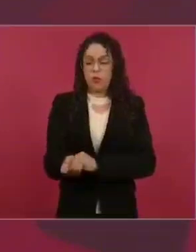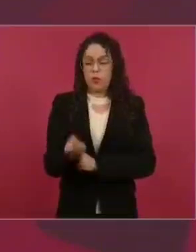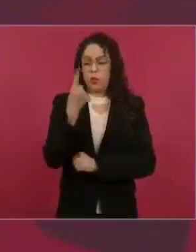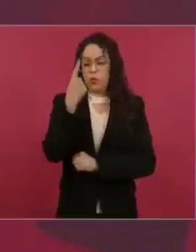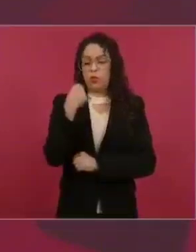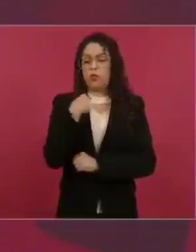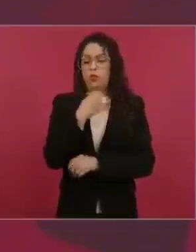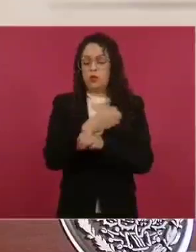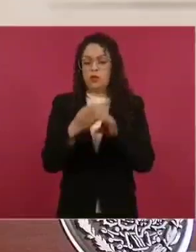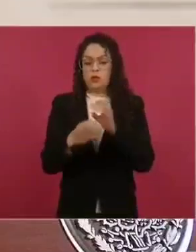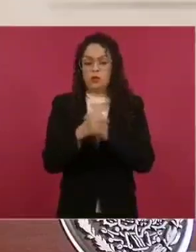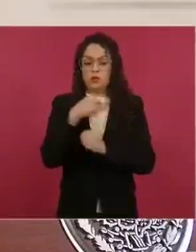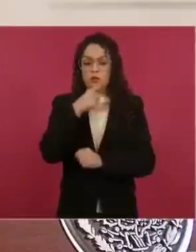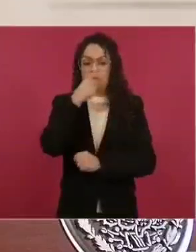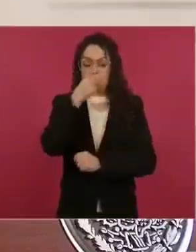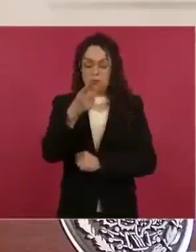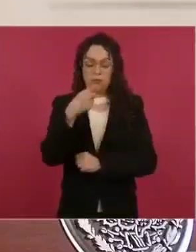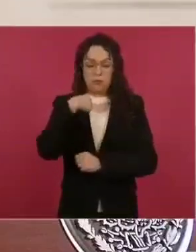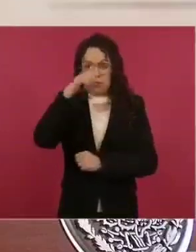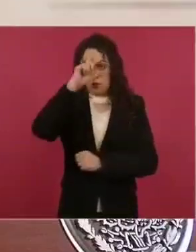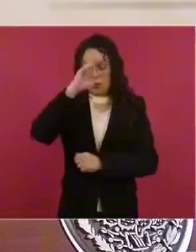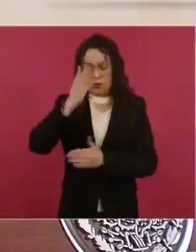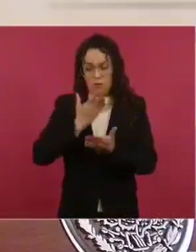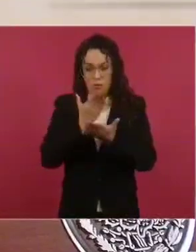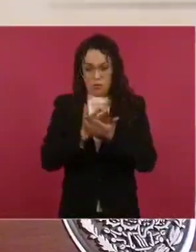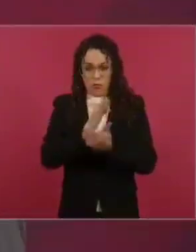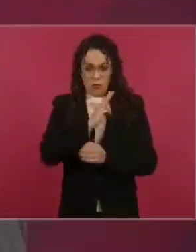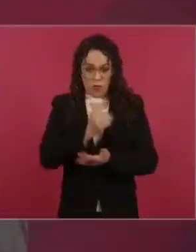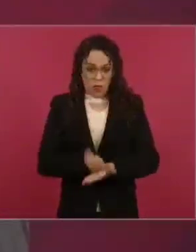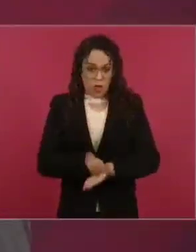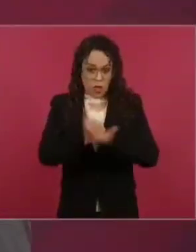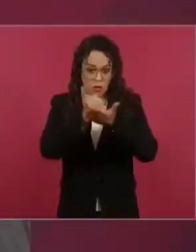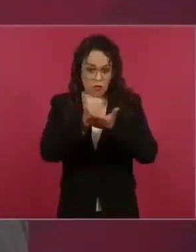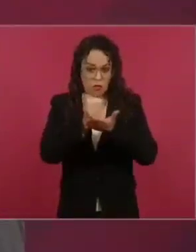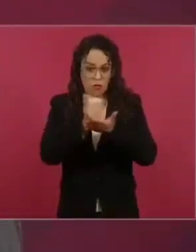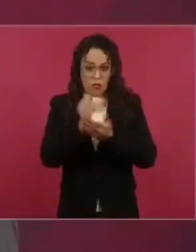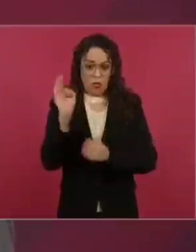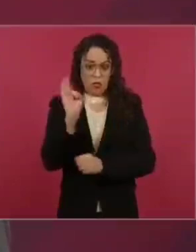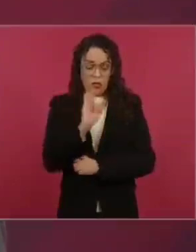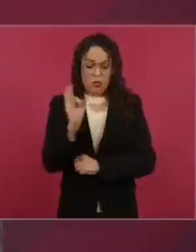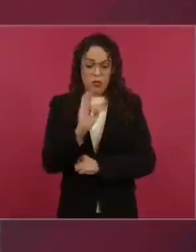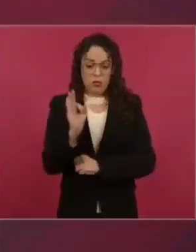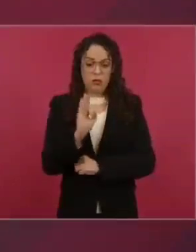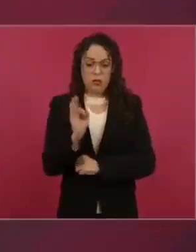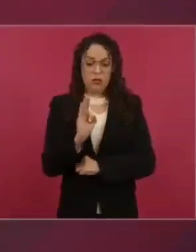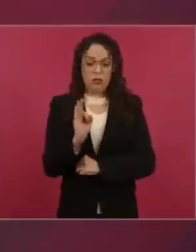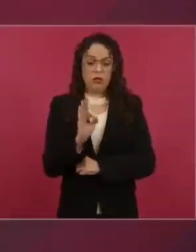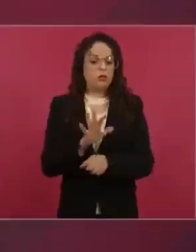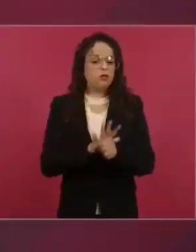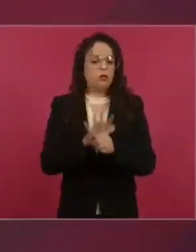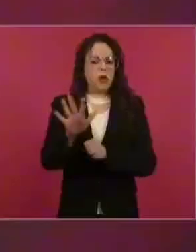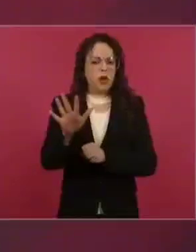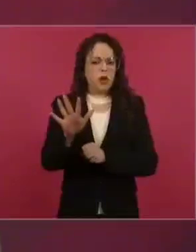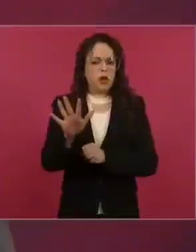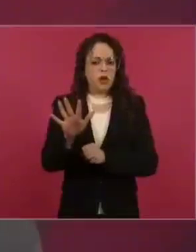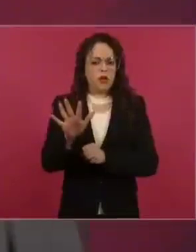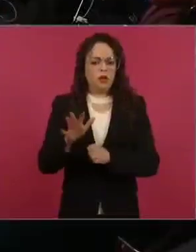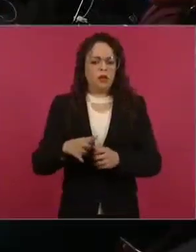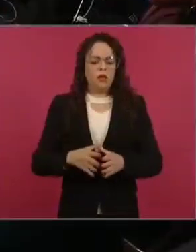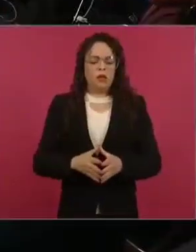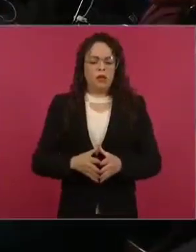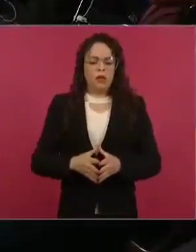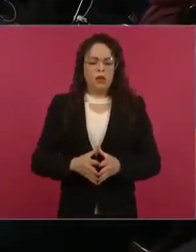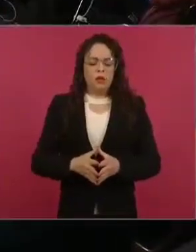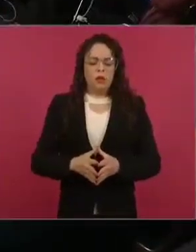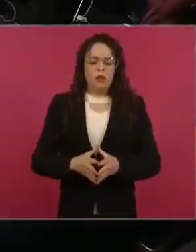miedo, pero ¿por qué? Por esto, pero ¿por qué? No sé, pero no sé, nunca le supo decir. Y así pasa con mucha gente en las cadenas de WhatsApp,